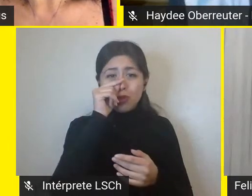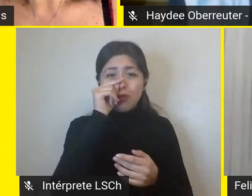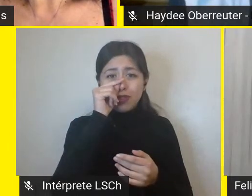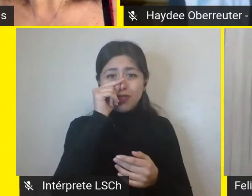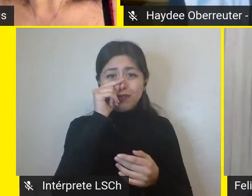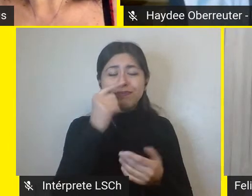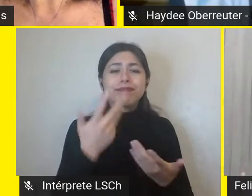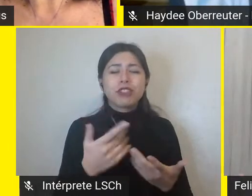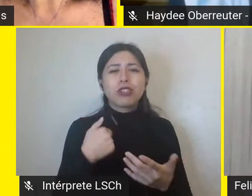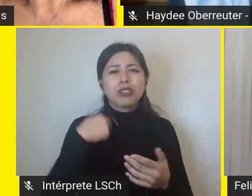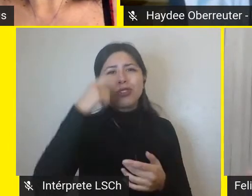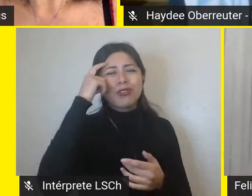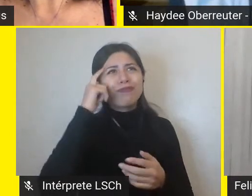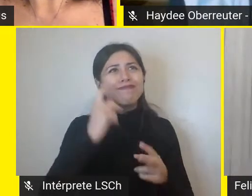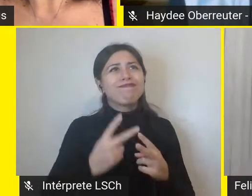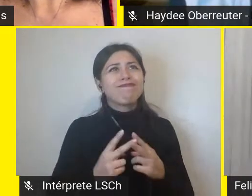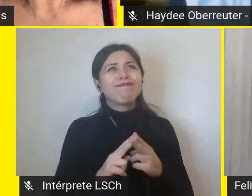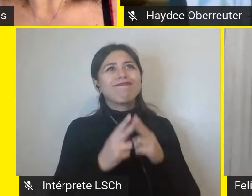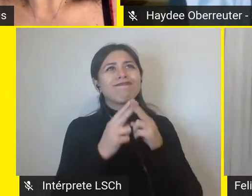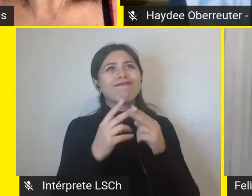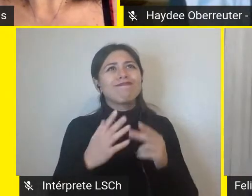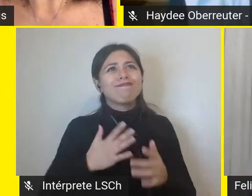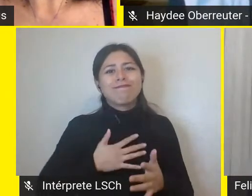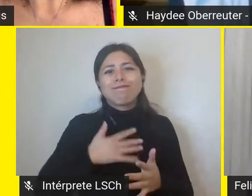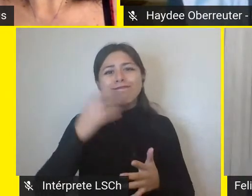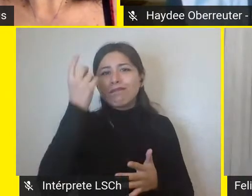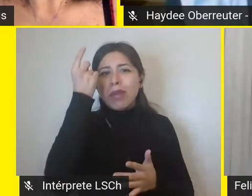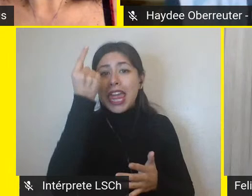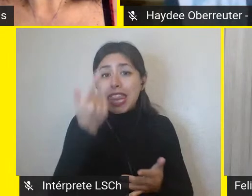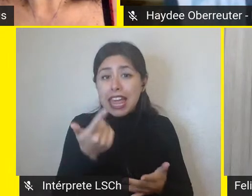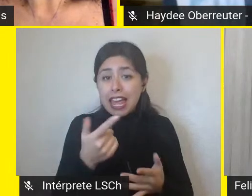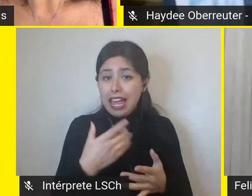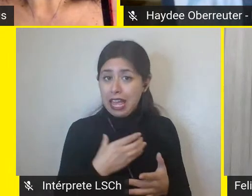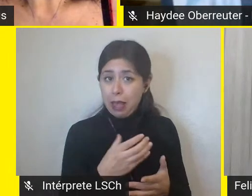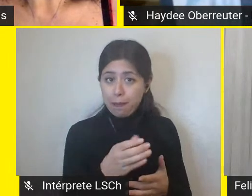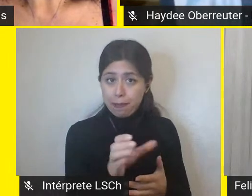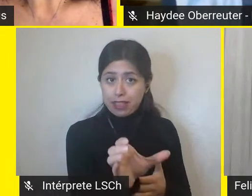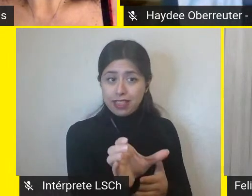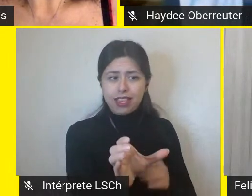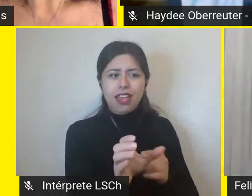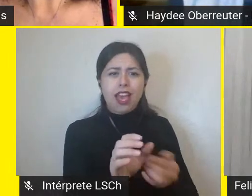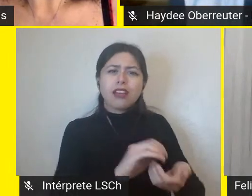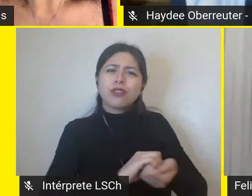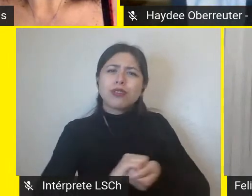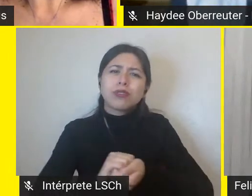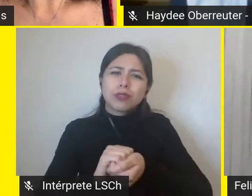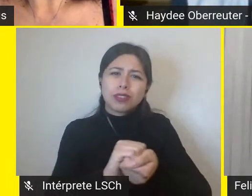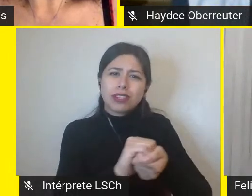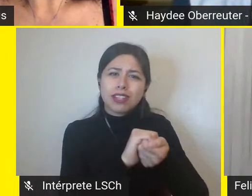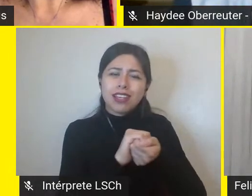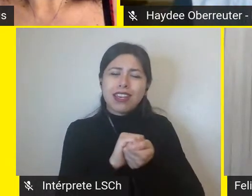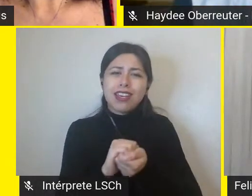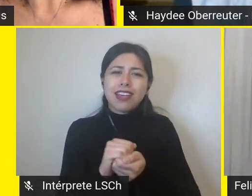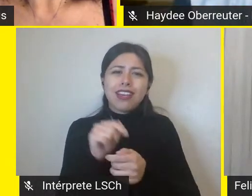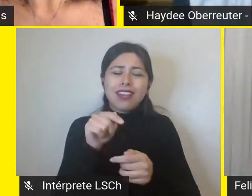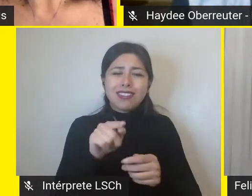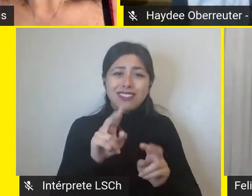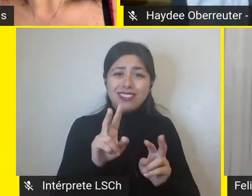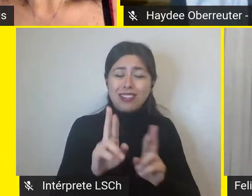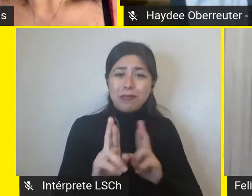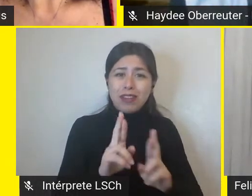tengo un constructo un poco más, no sé, de que la empatía, la solidaridad con estos tipos de gestos, con jóvenes sobre